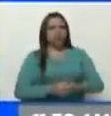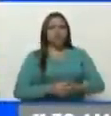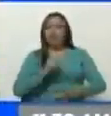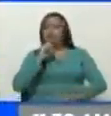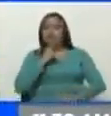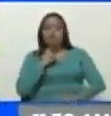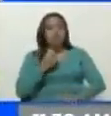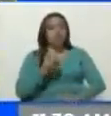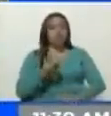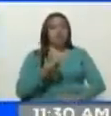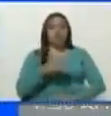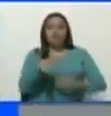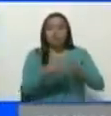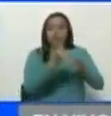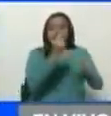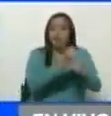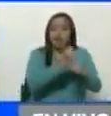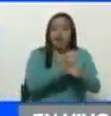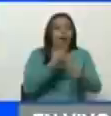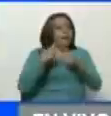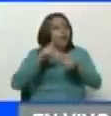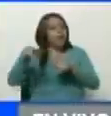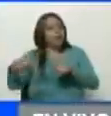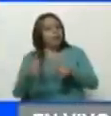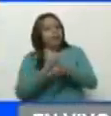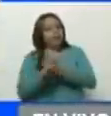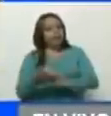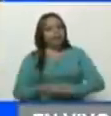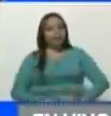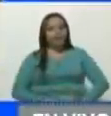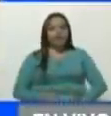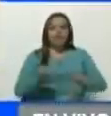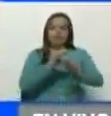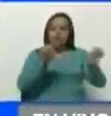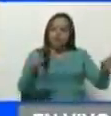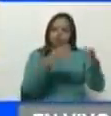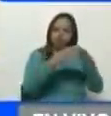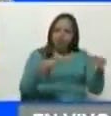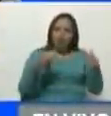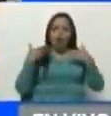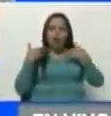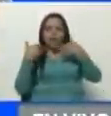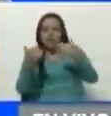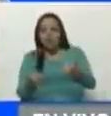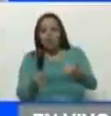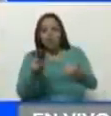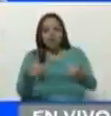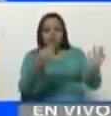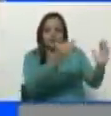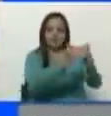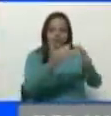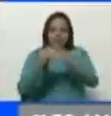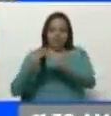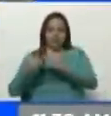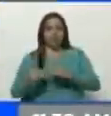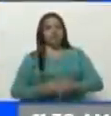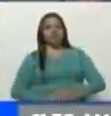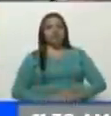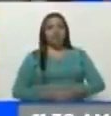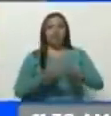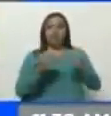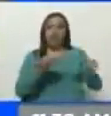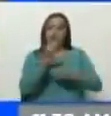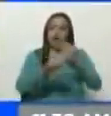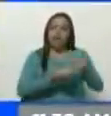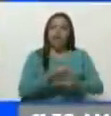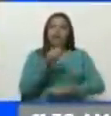había desempleo, la educación para todos, la salud e incluso la vivienda. Todo eso se convierte en